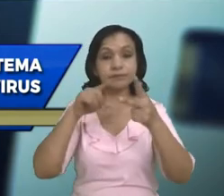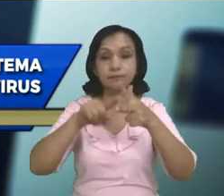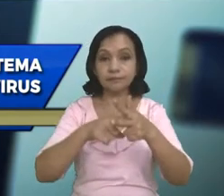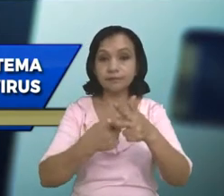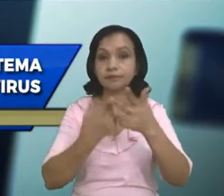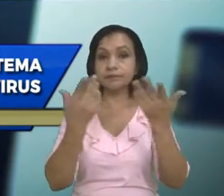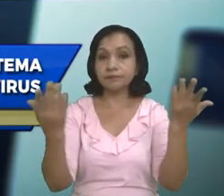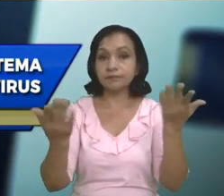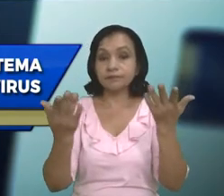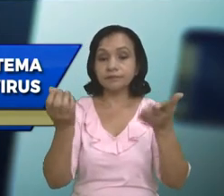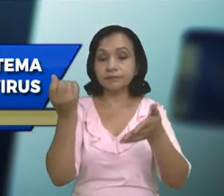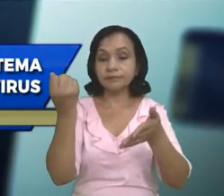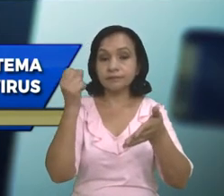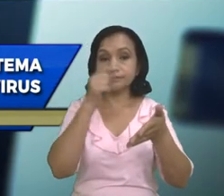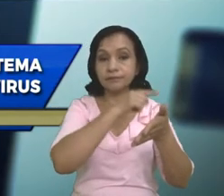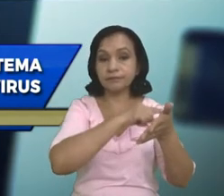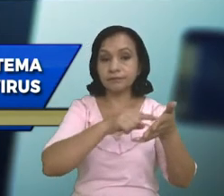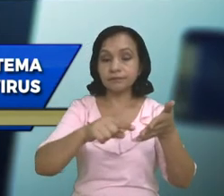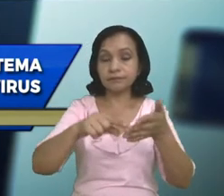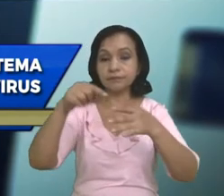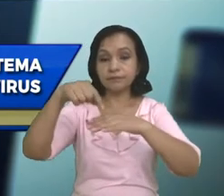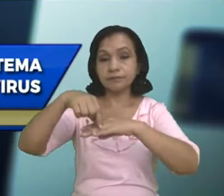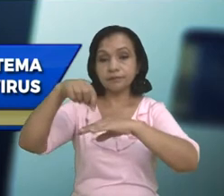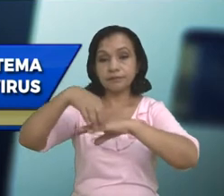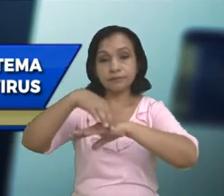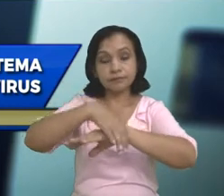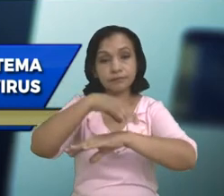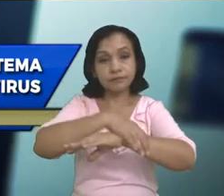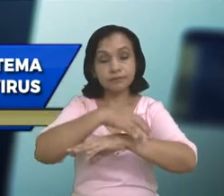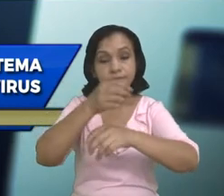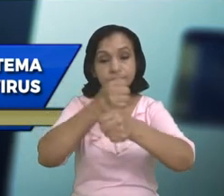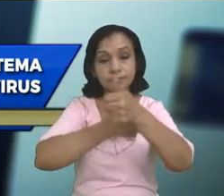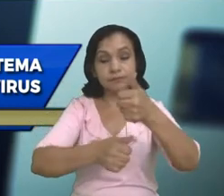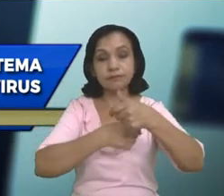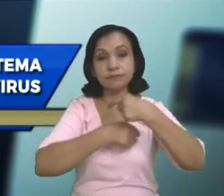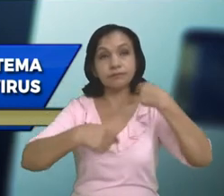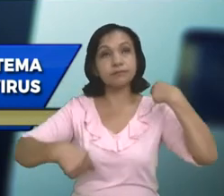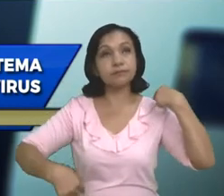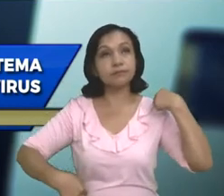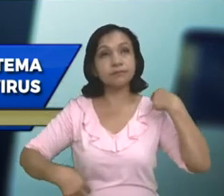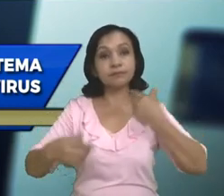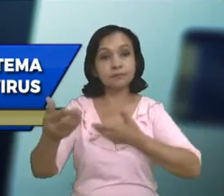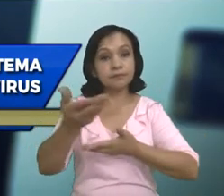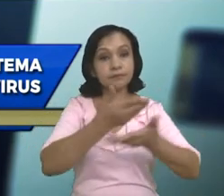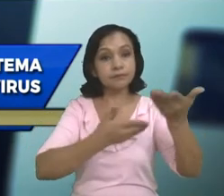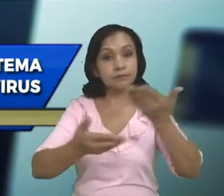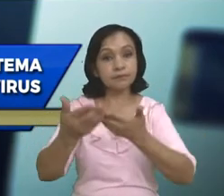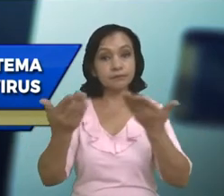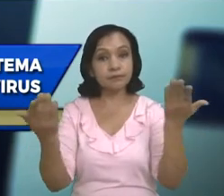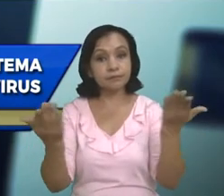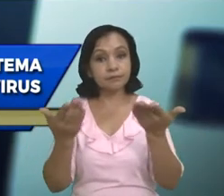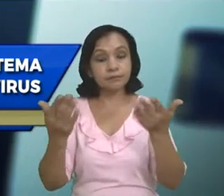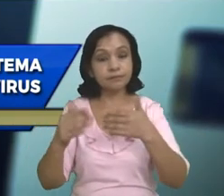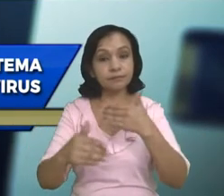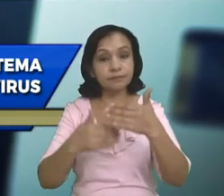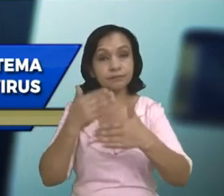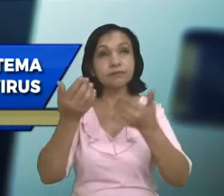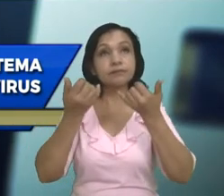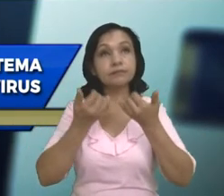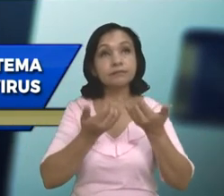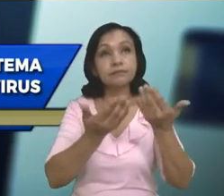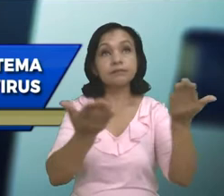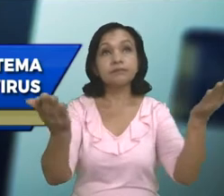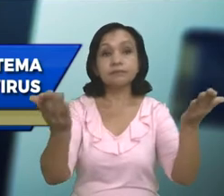porque la semana pasada rosario murillo vicepresidenta pues compartía con nuestro pueblo los procesos de información y sensibilización